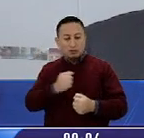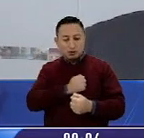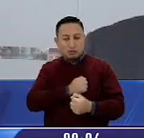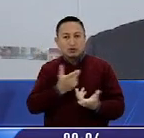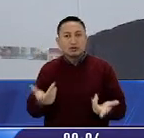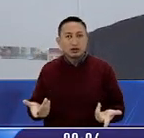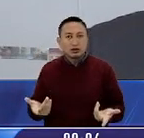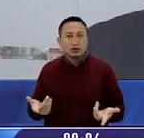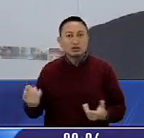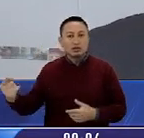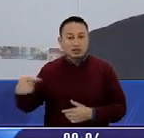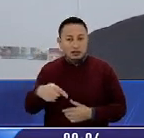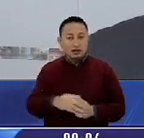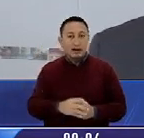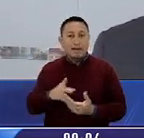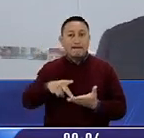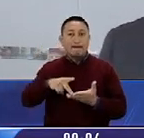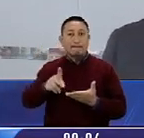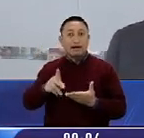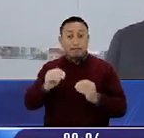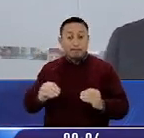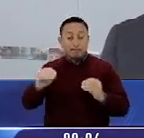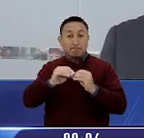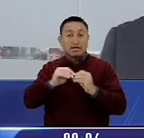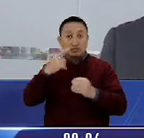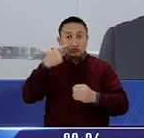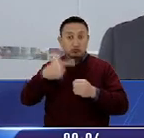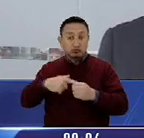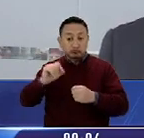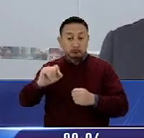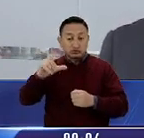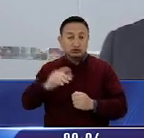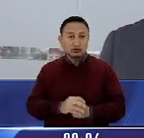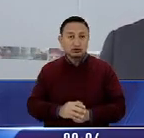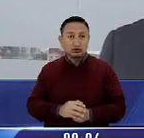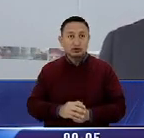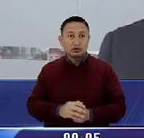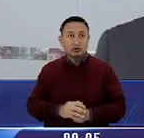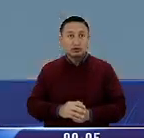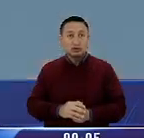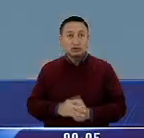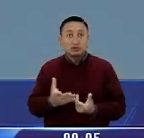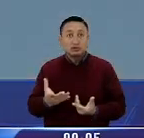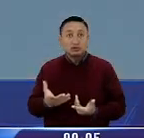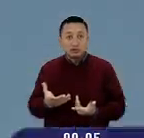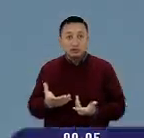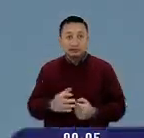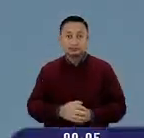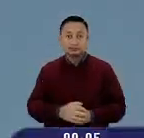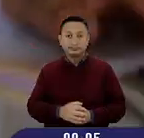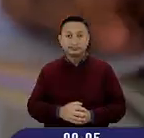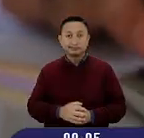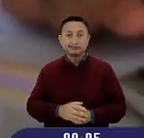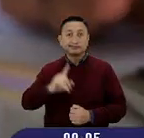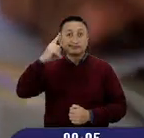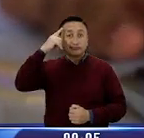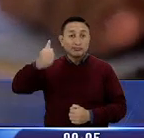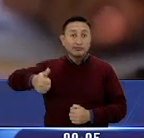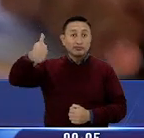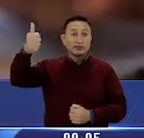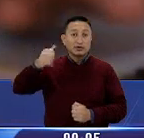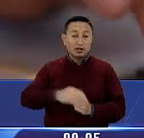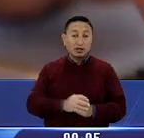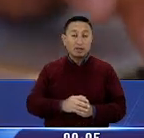propiedad y que tiene que pagar mayor incremento o se le incrementa el costo de la gasolina? Tanto el Ejecutivo como la